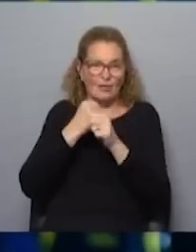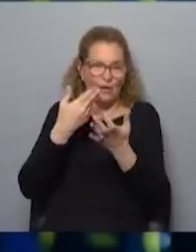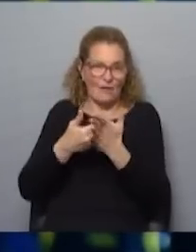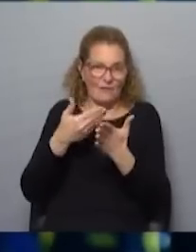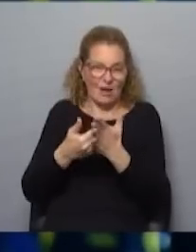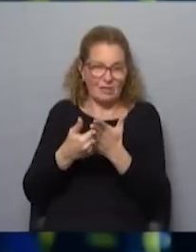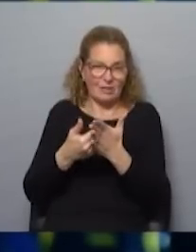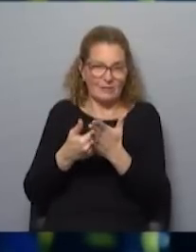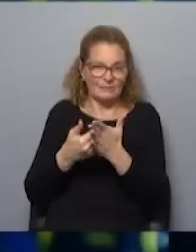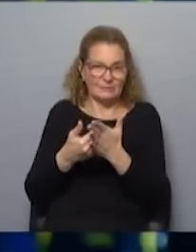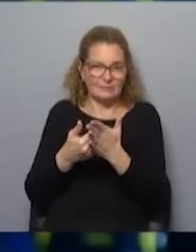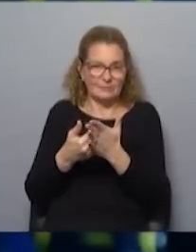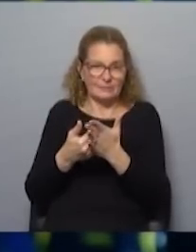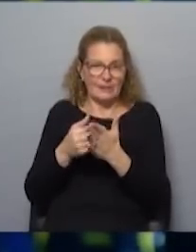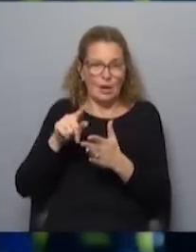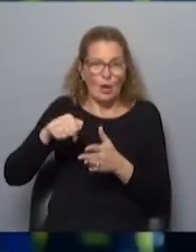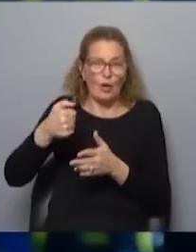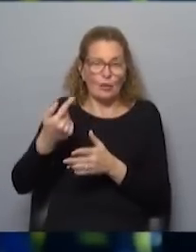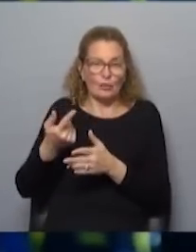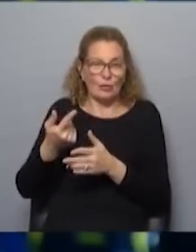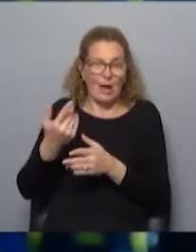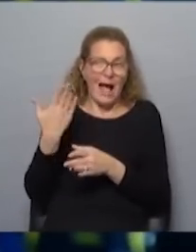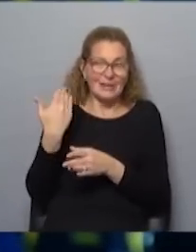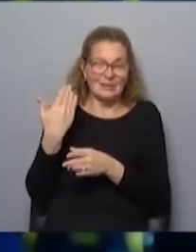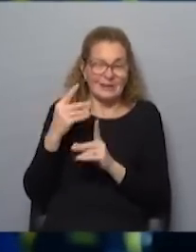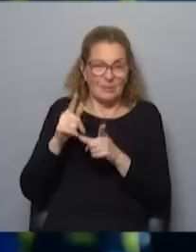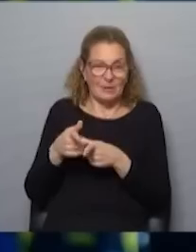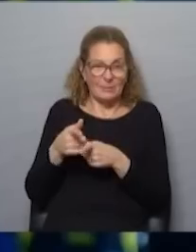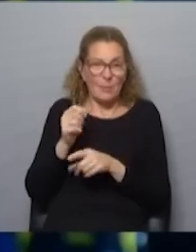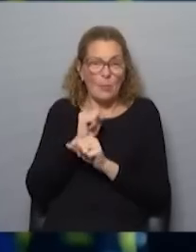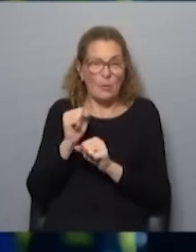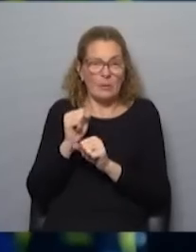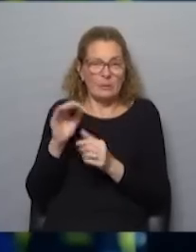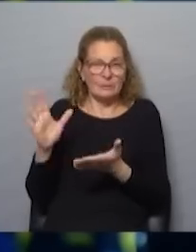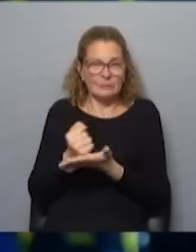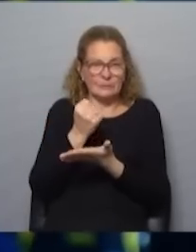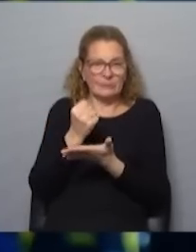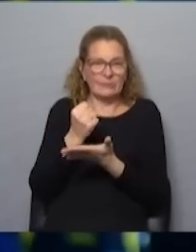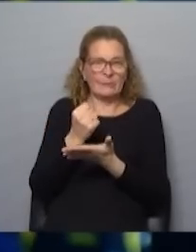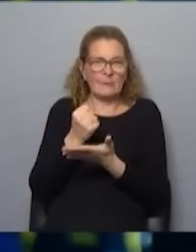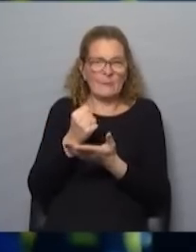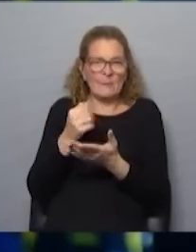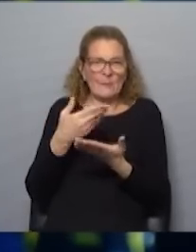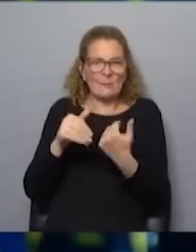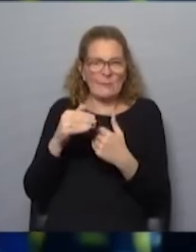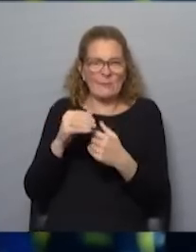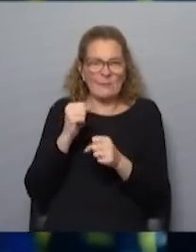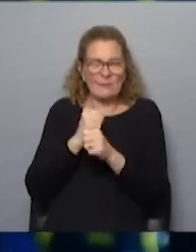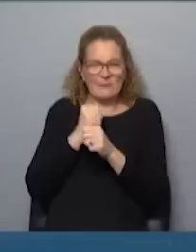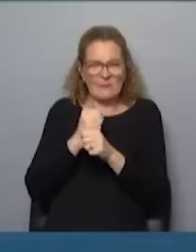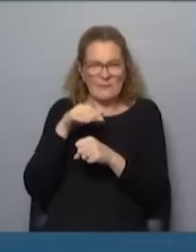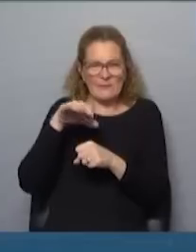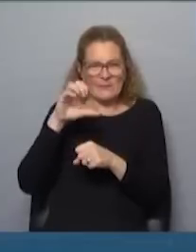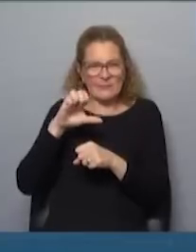en los que se generaron con anterioridad pudo haber obtenido mayores utilidades sin vicios pero con monte con